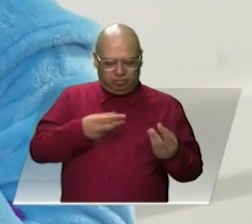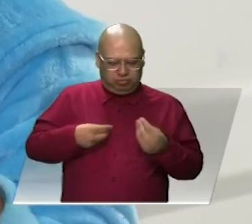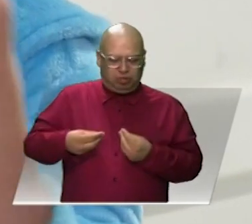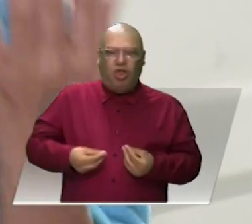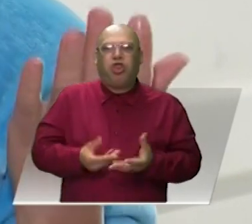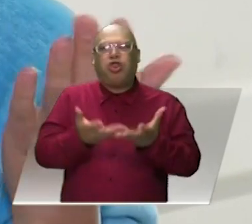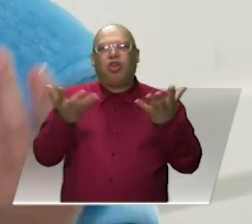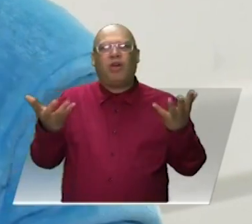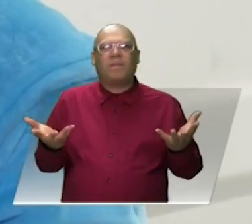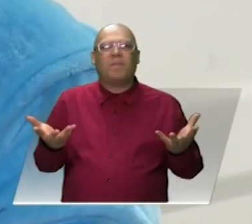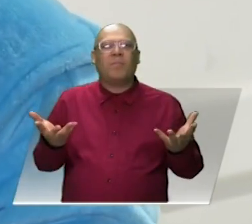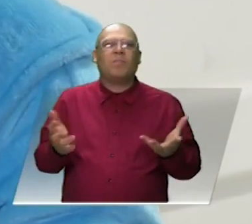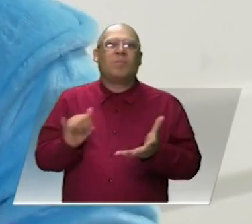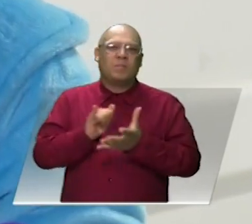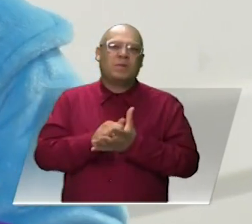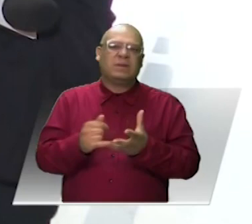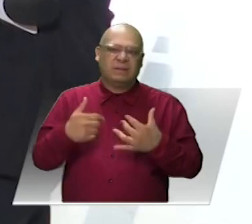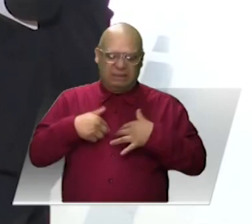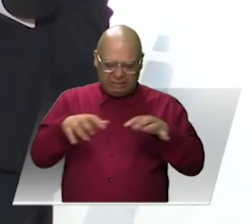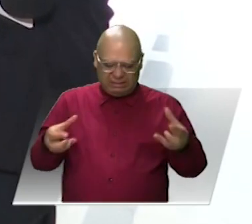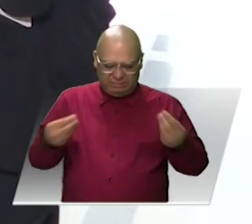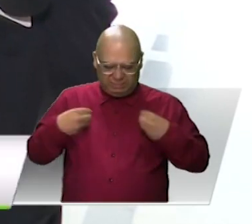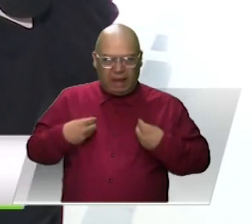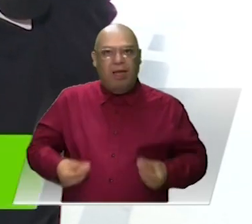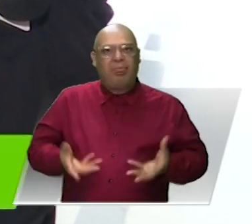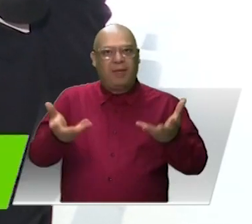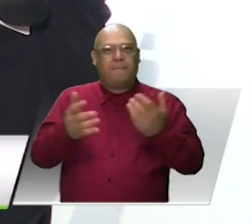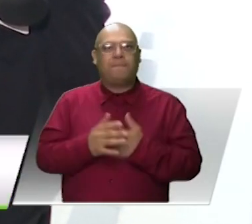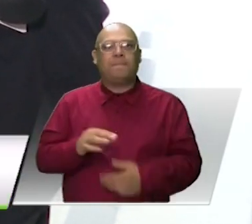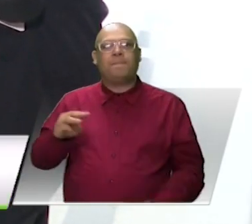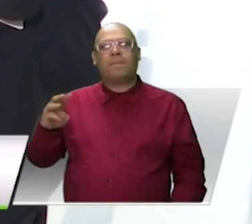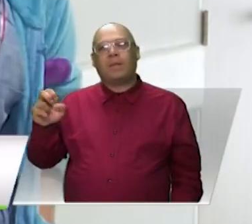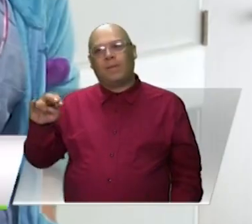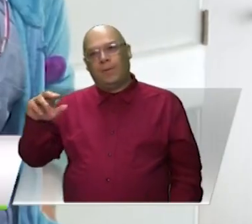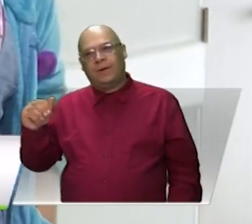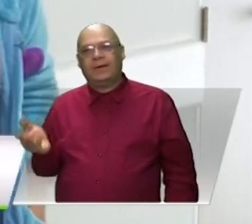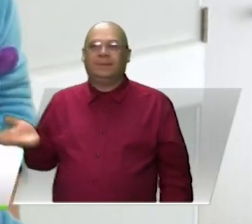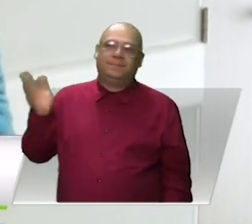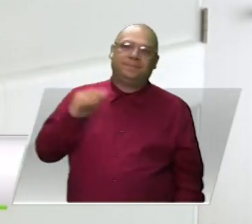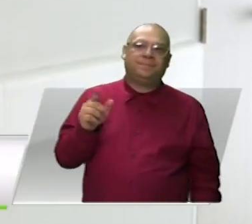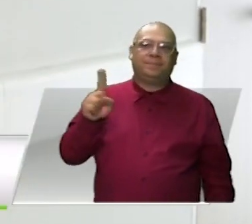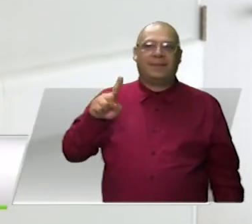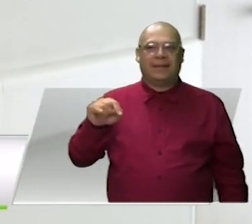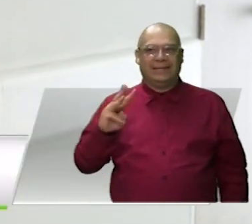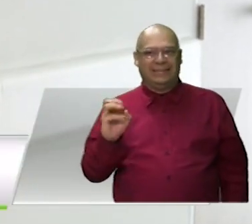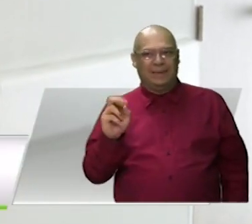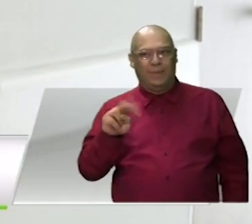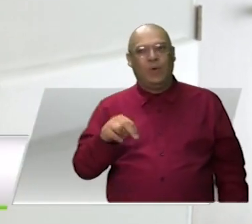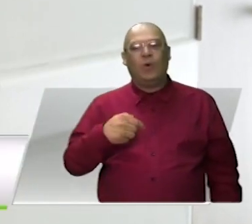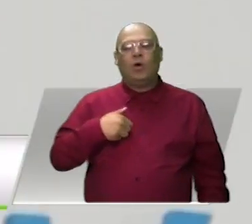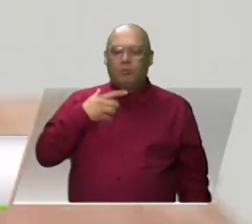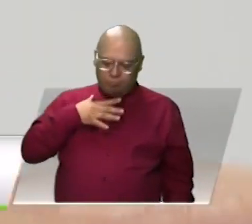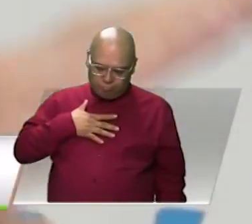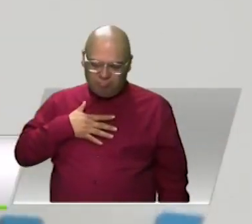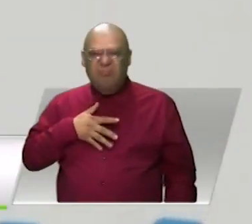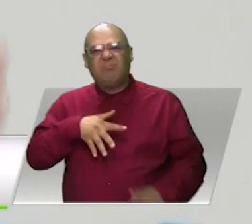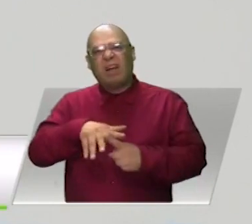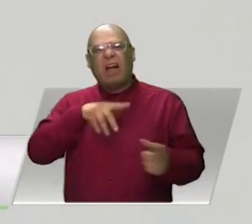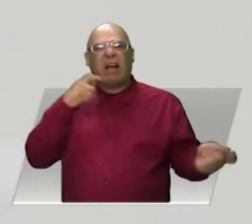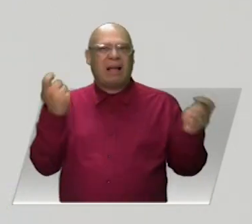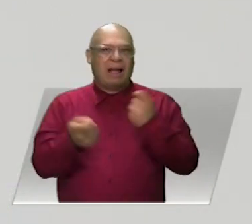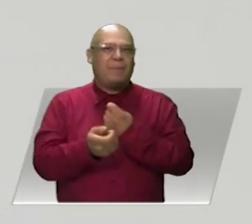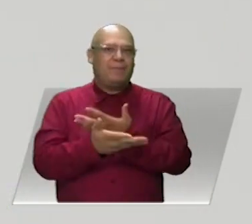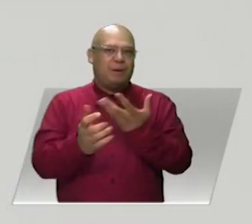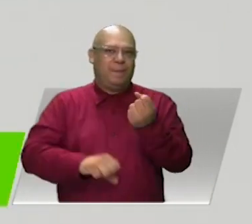las cosas que han hecho por nosotros Mónica y Simón están convencidos de que un acto de humanidad cambia al mundo y hace la diferencia